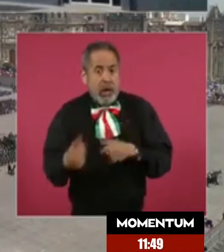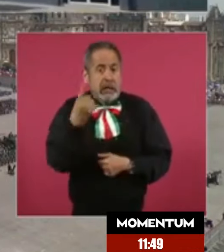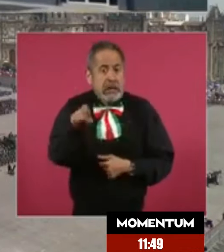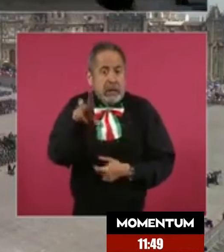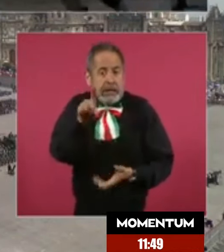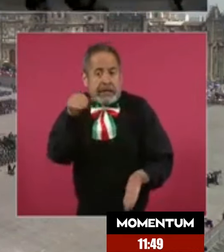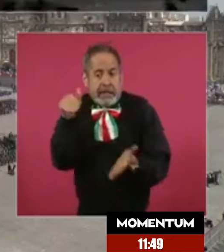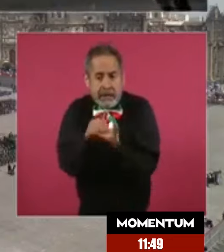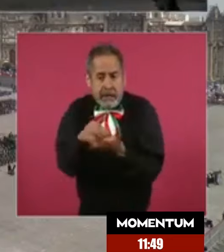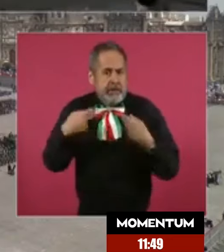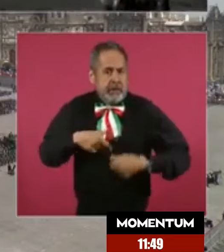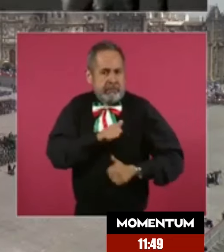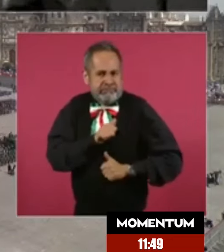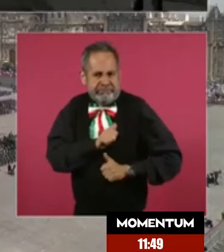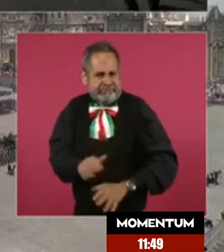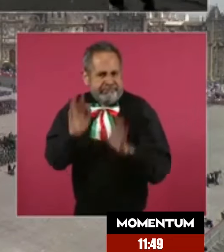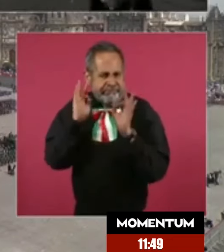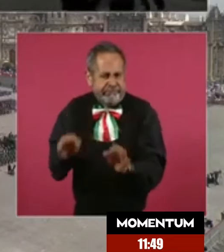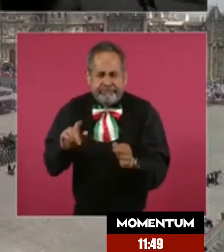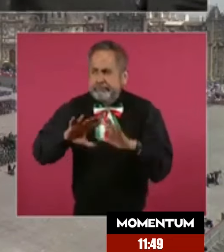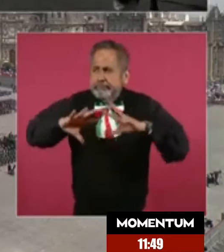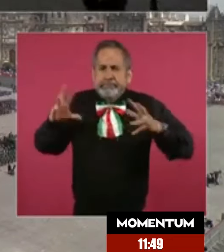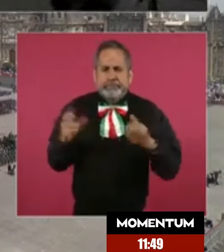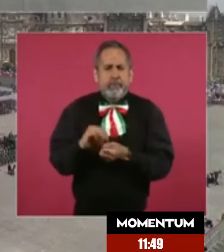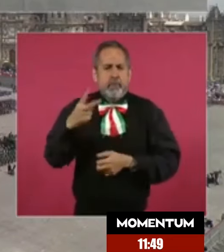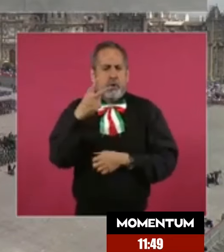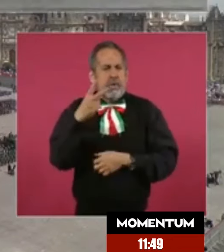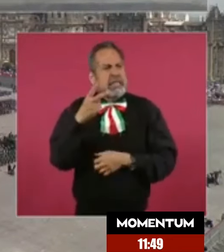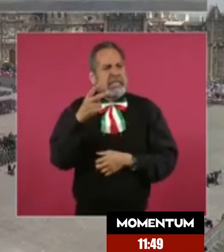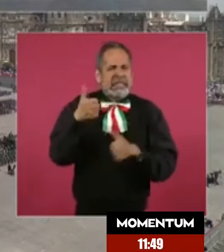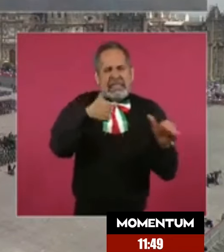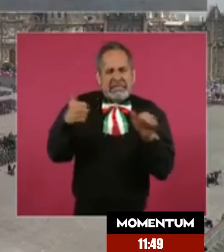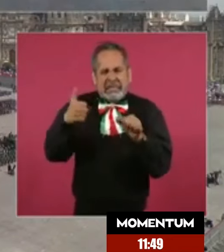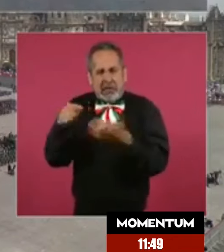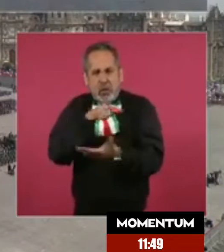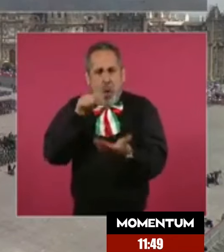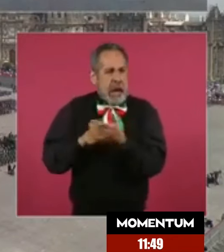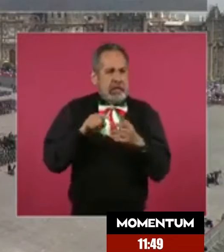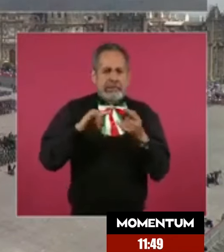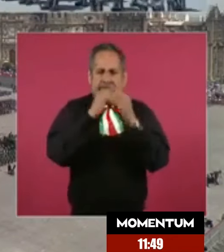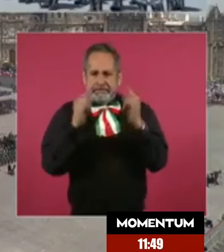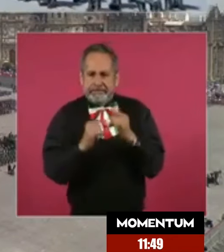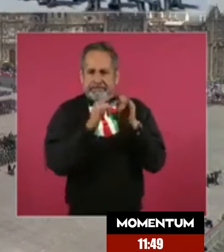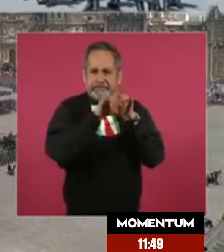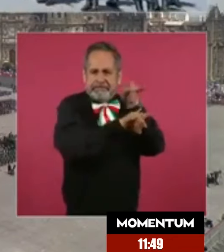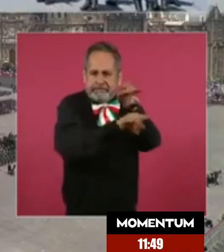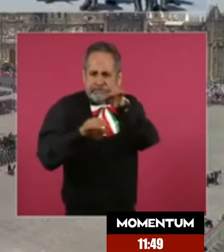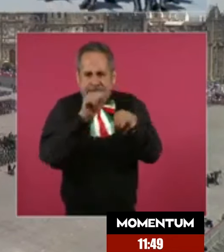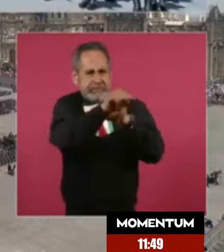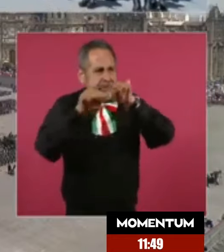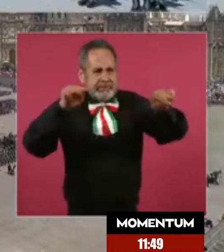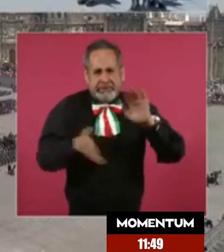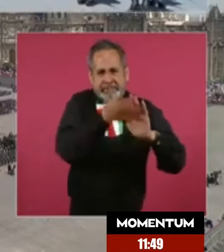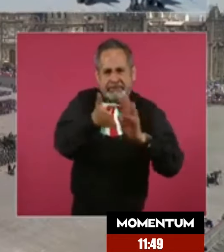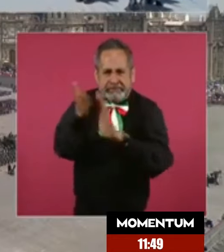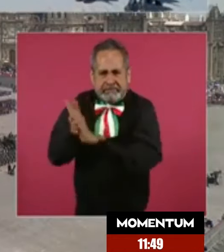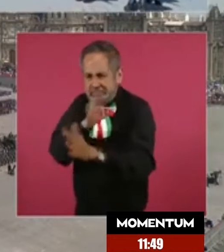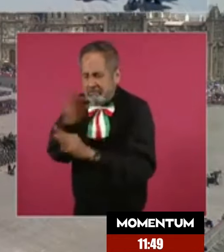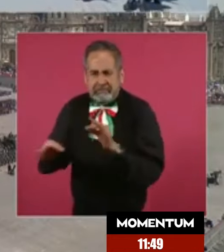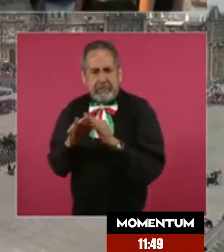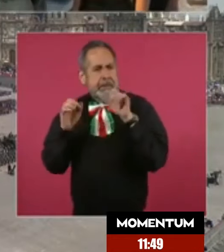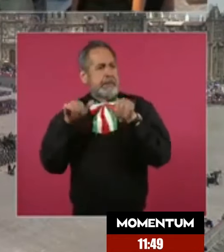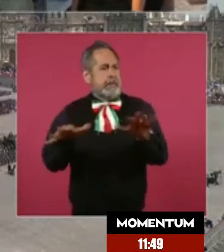mil efectivos y casi 600 instalaciones, logros que reflejan su solidez y la